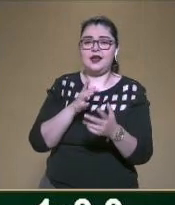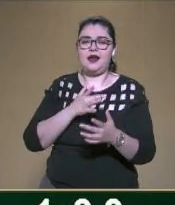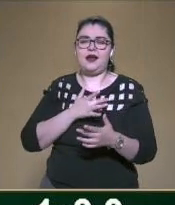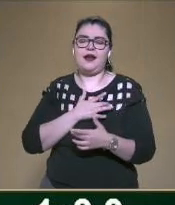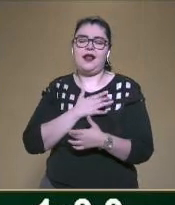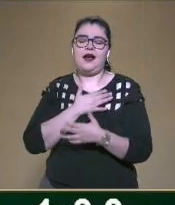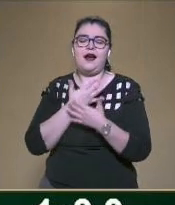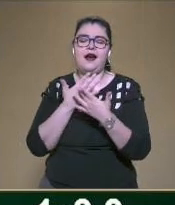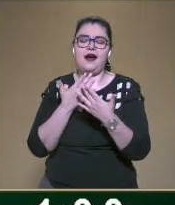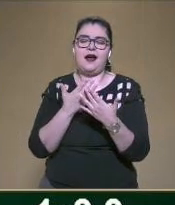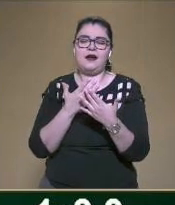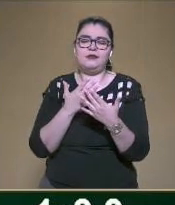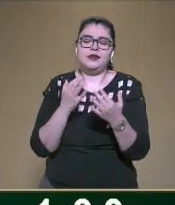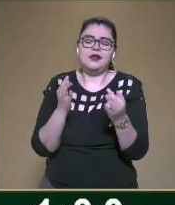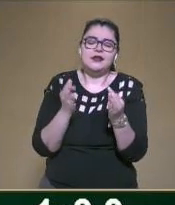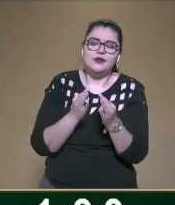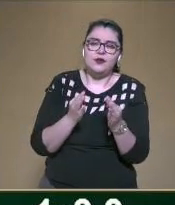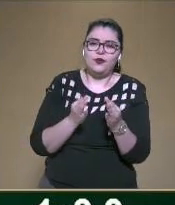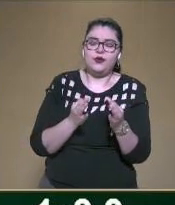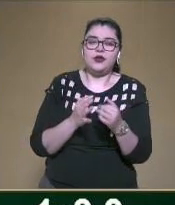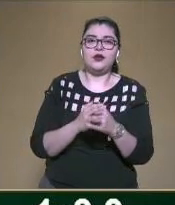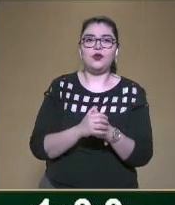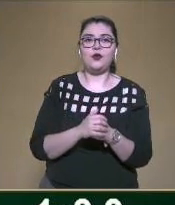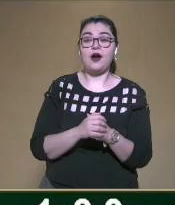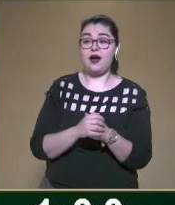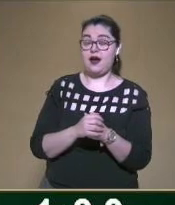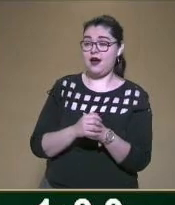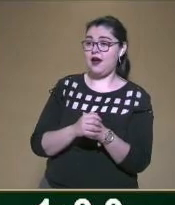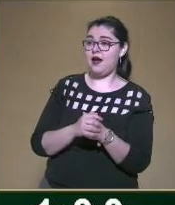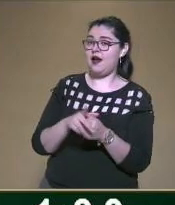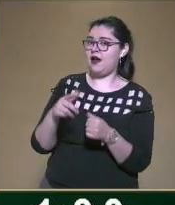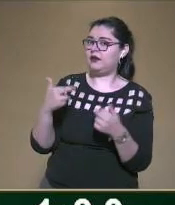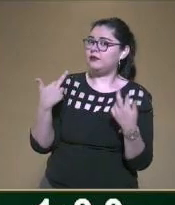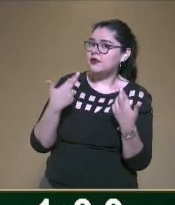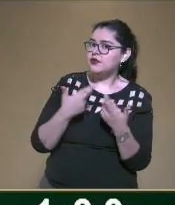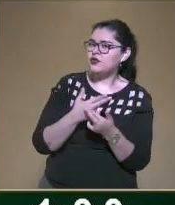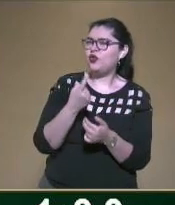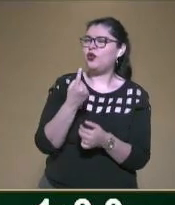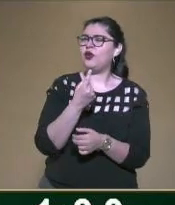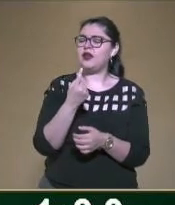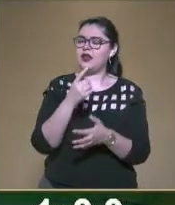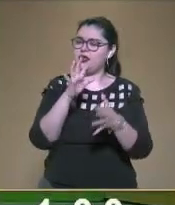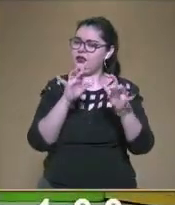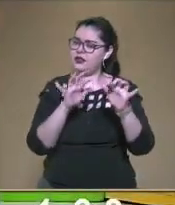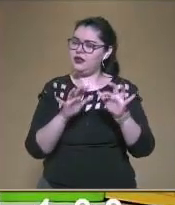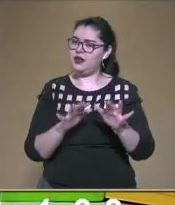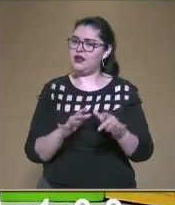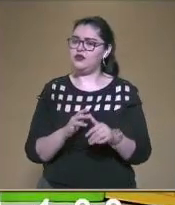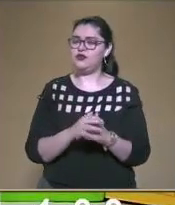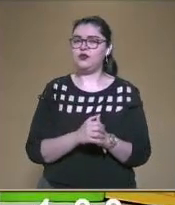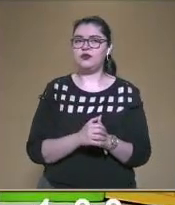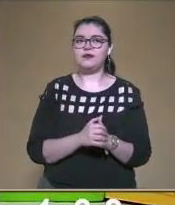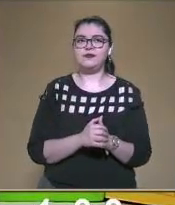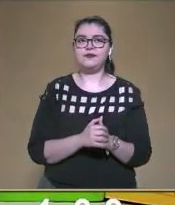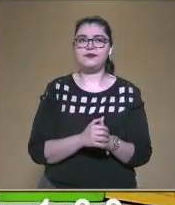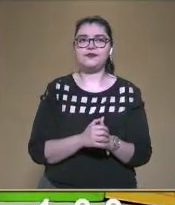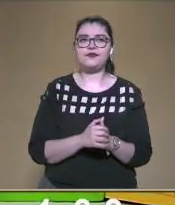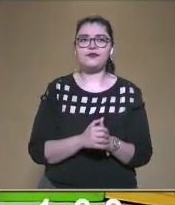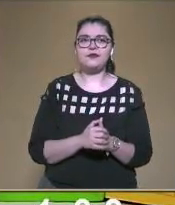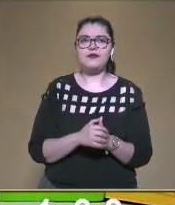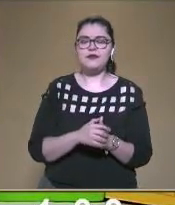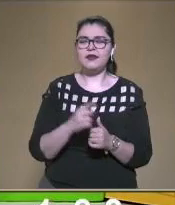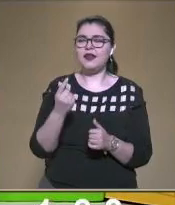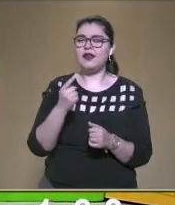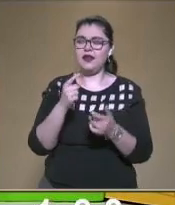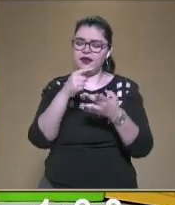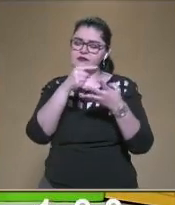se llena de frío. Ah, maestro, ¿qué tipo de texto es? A ver, ayúdenme ahí en casita, ahí en